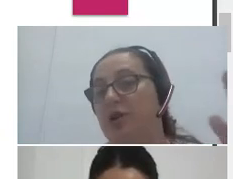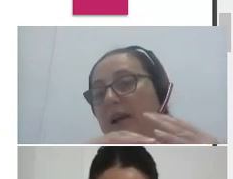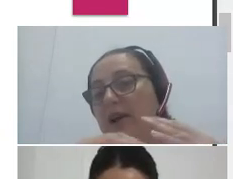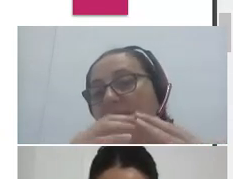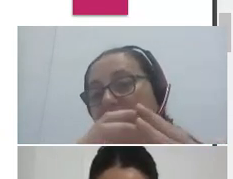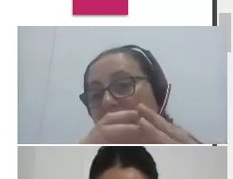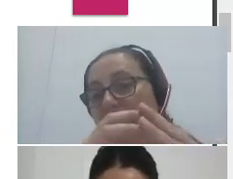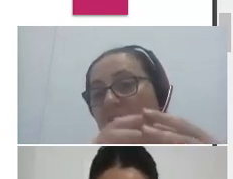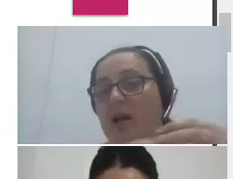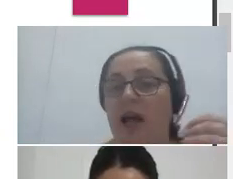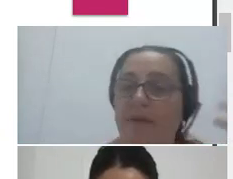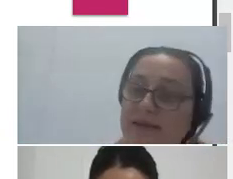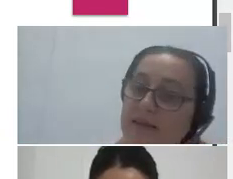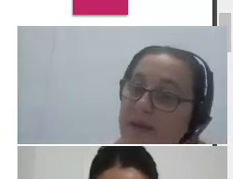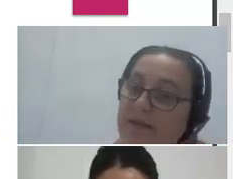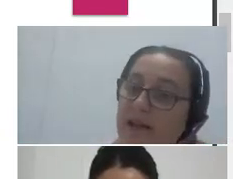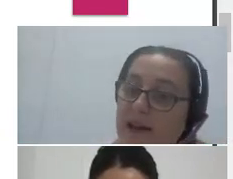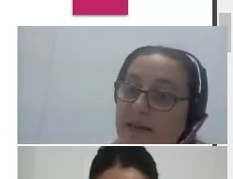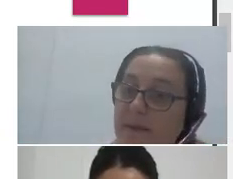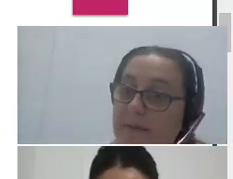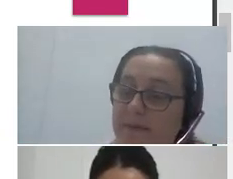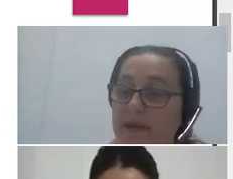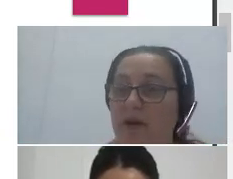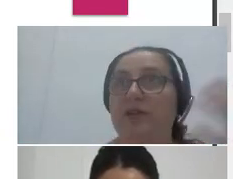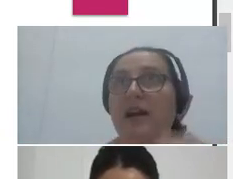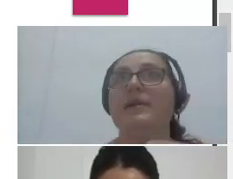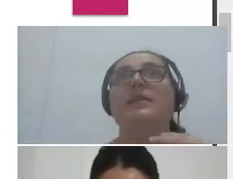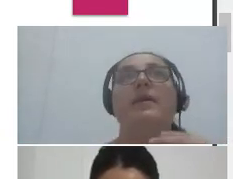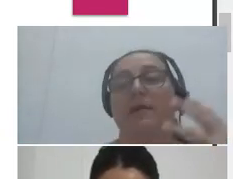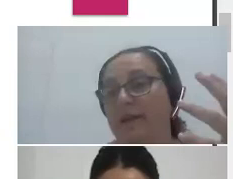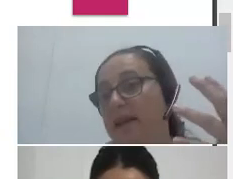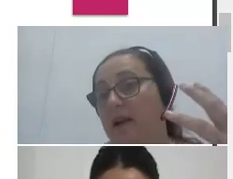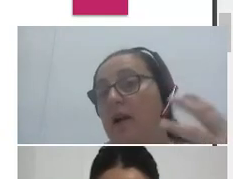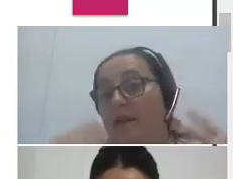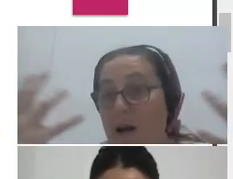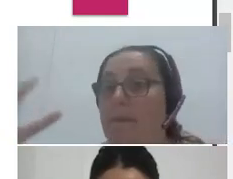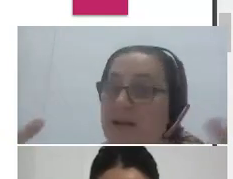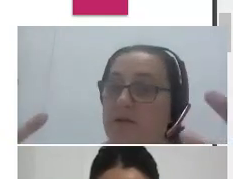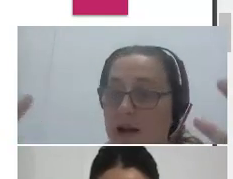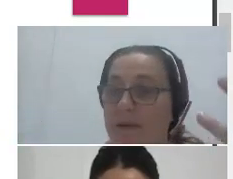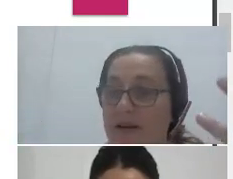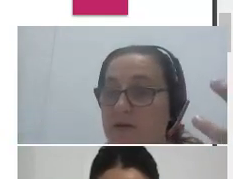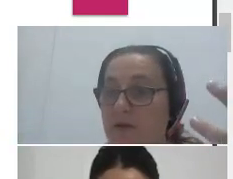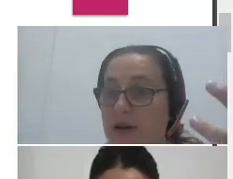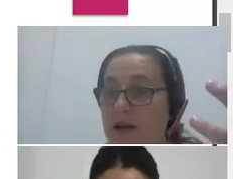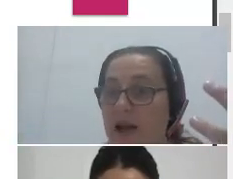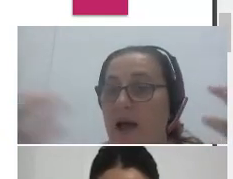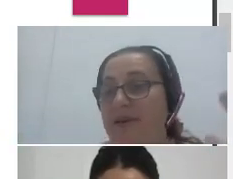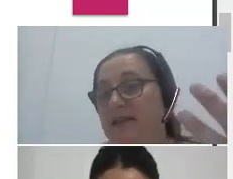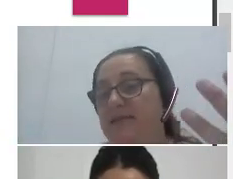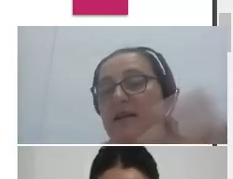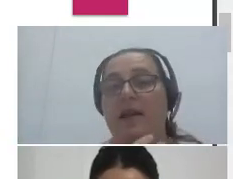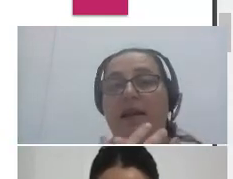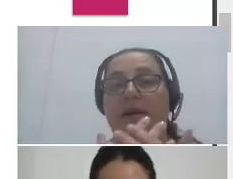el grosor va a ir variando, a veces depende de la edad, otras veces va a depender del peso de la persona,